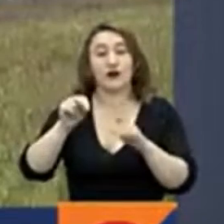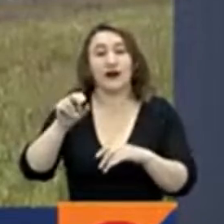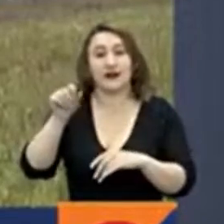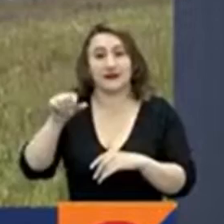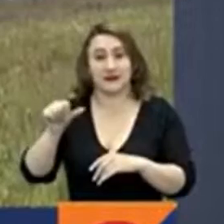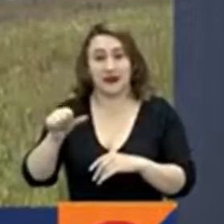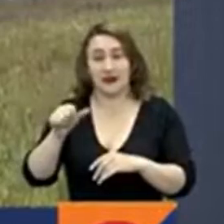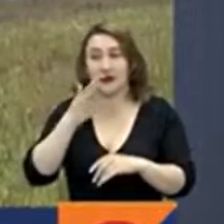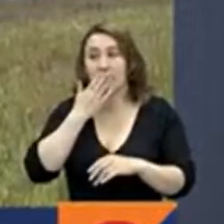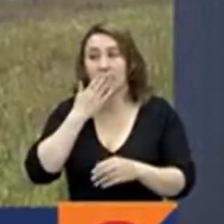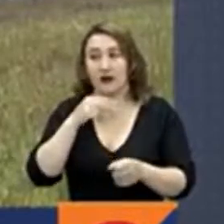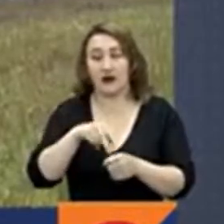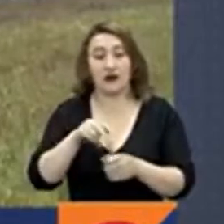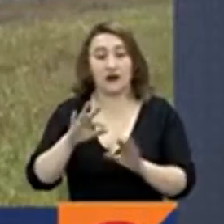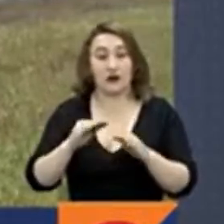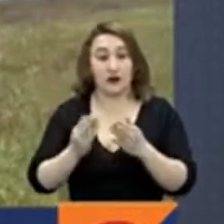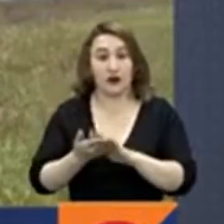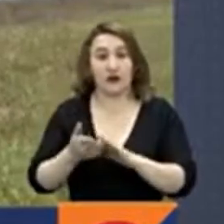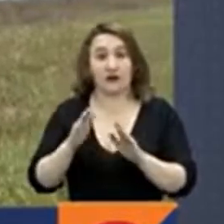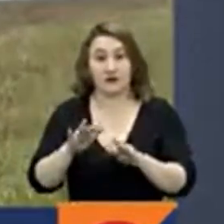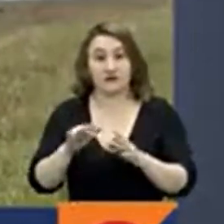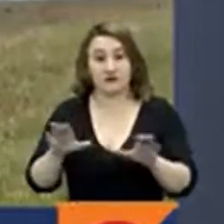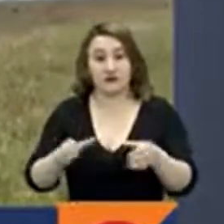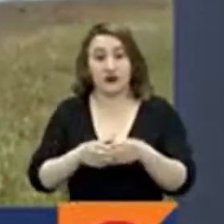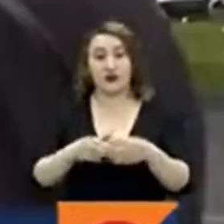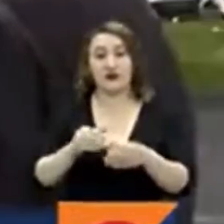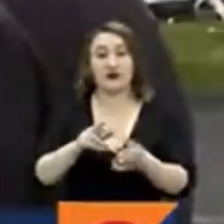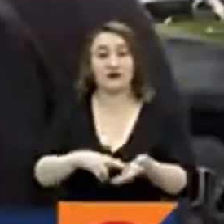que estará al frente de la Unidad de Restitución de Tierras.